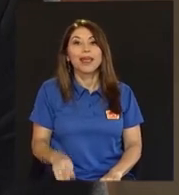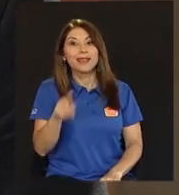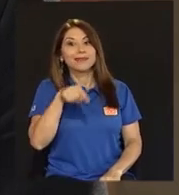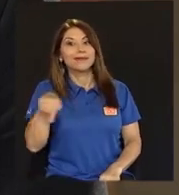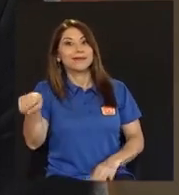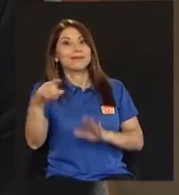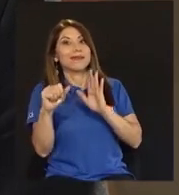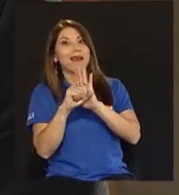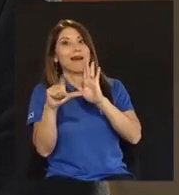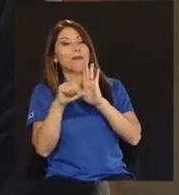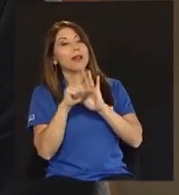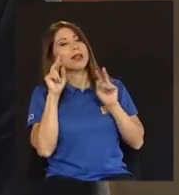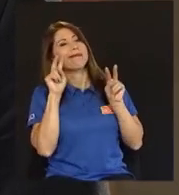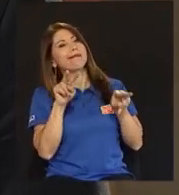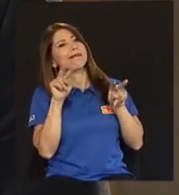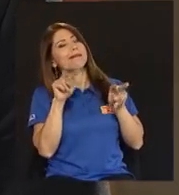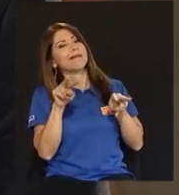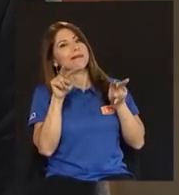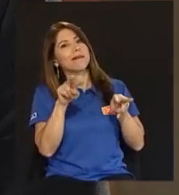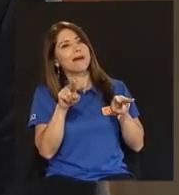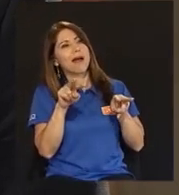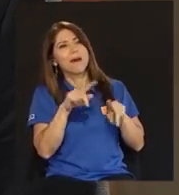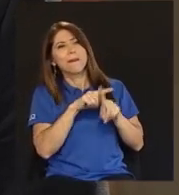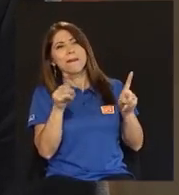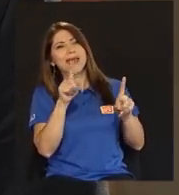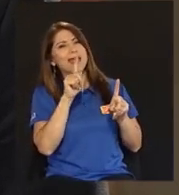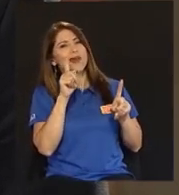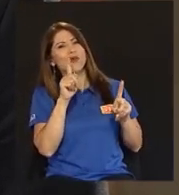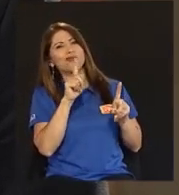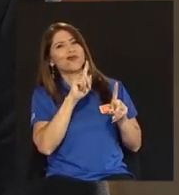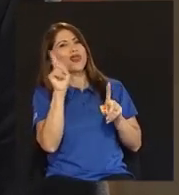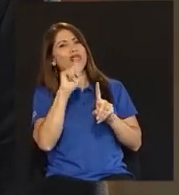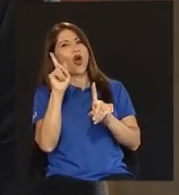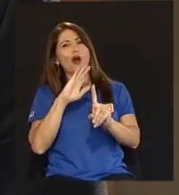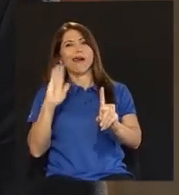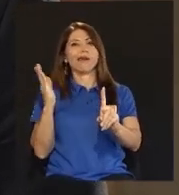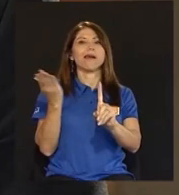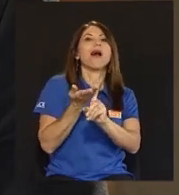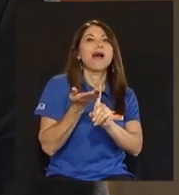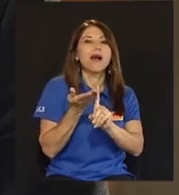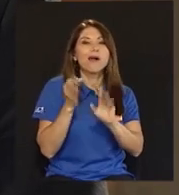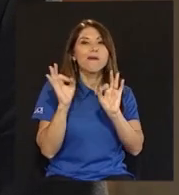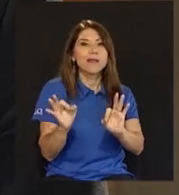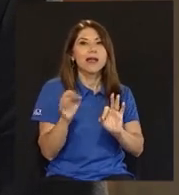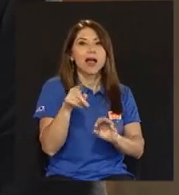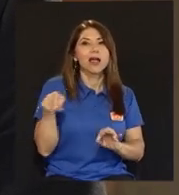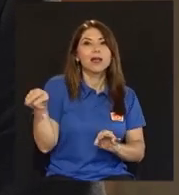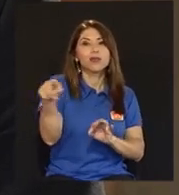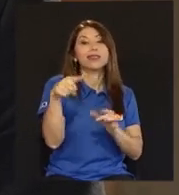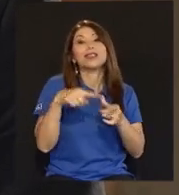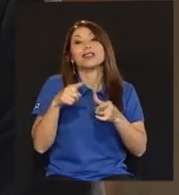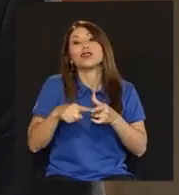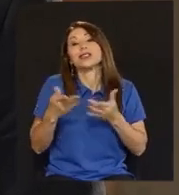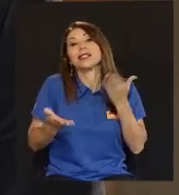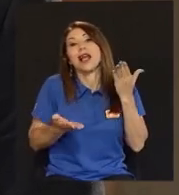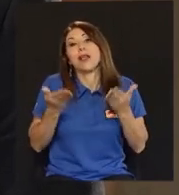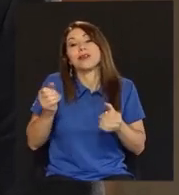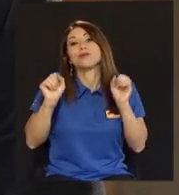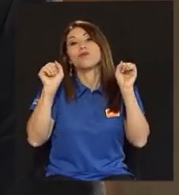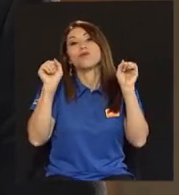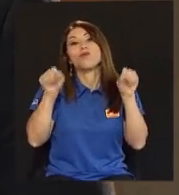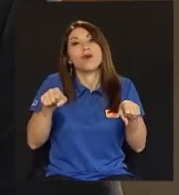Parlamento de lo que hizo por salirse del compromiso que tenía, entonces eso podría ser causa de